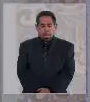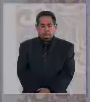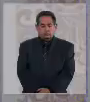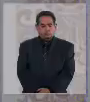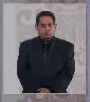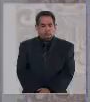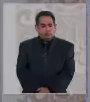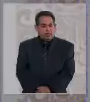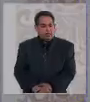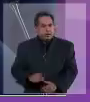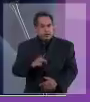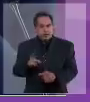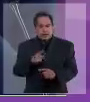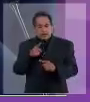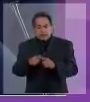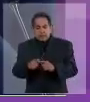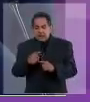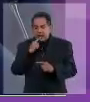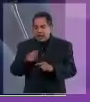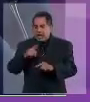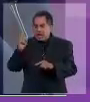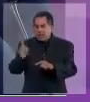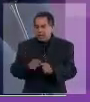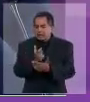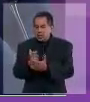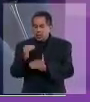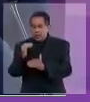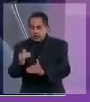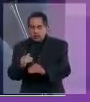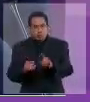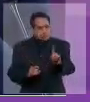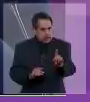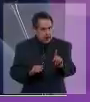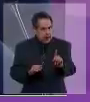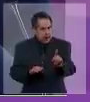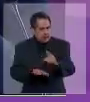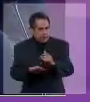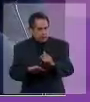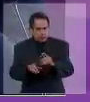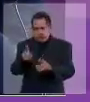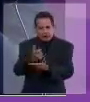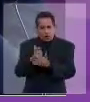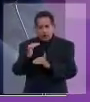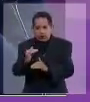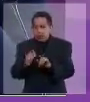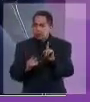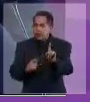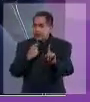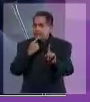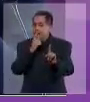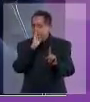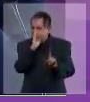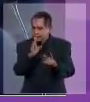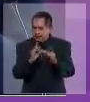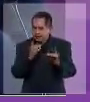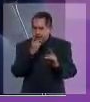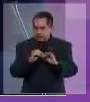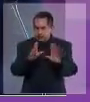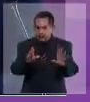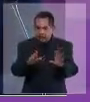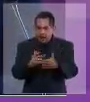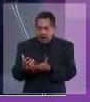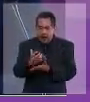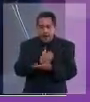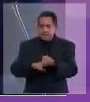el salario mínimo. Crecer el ingreso básico. Dice eliminar el salario mínimo. Bueno, te lo estoy diciendo, crecer el ingreso